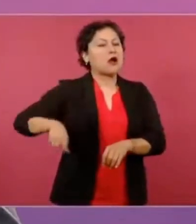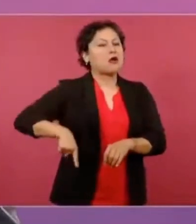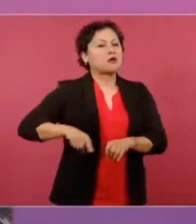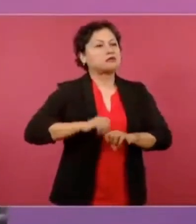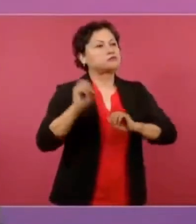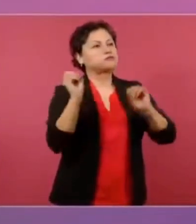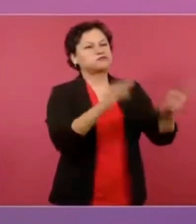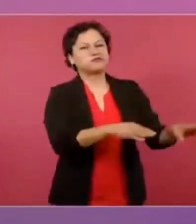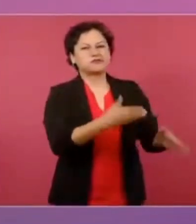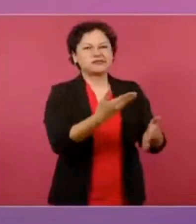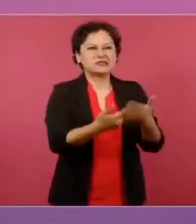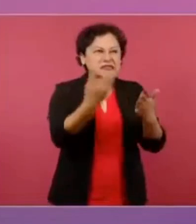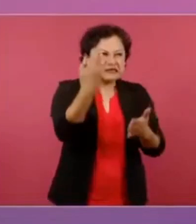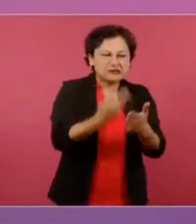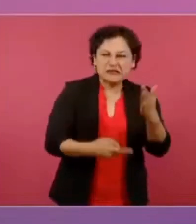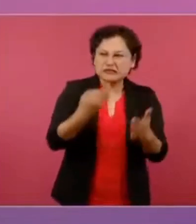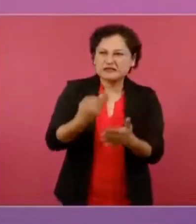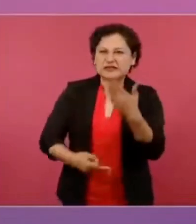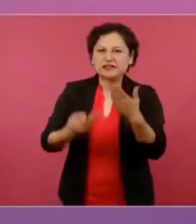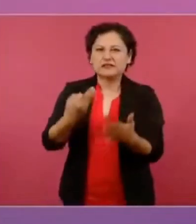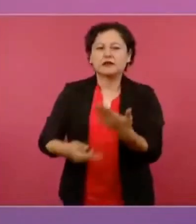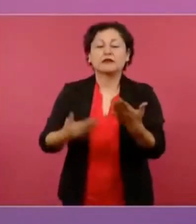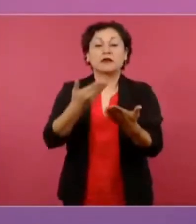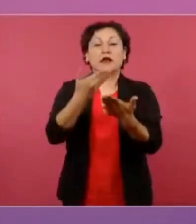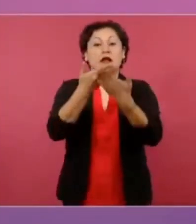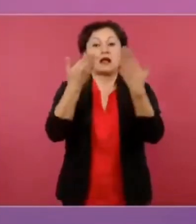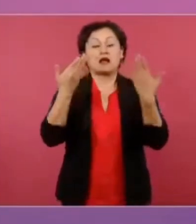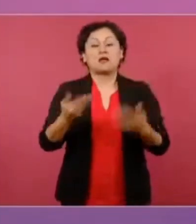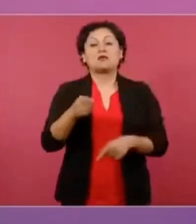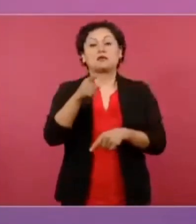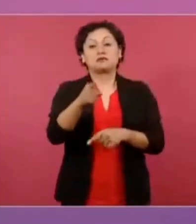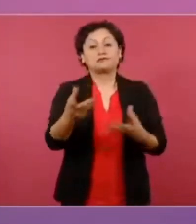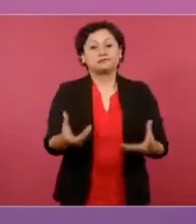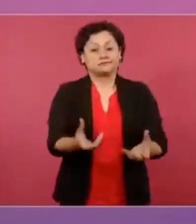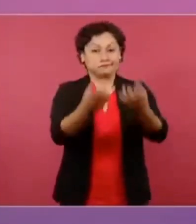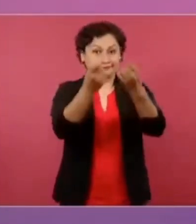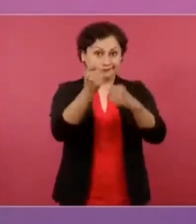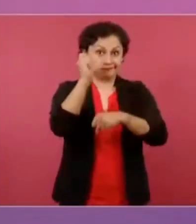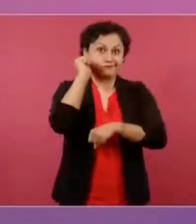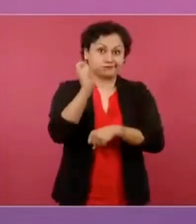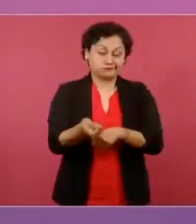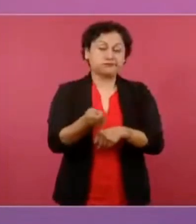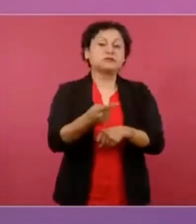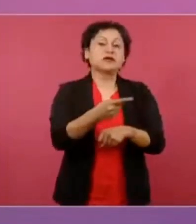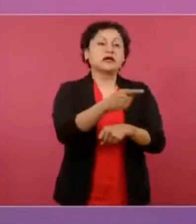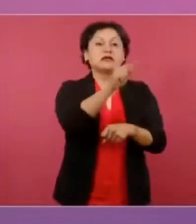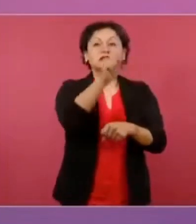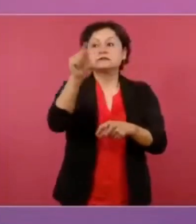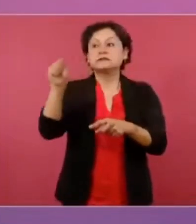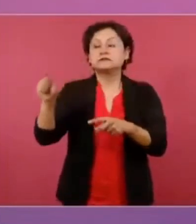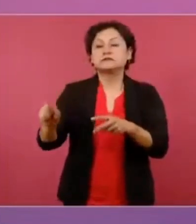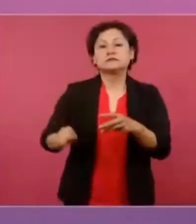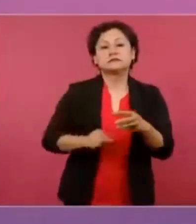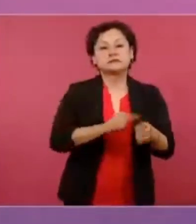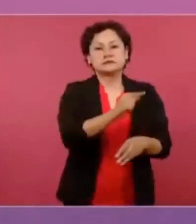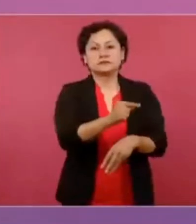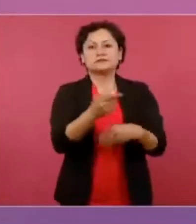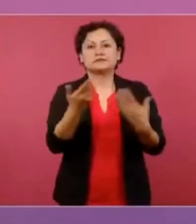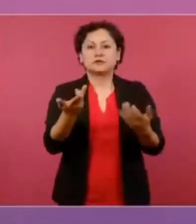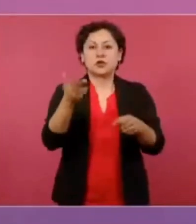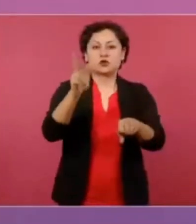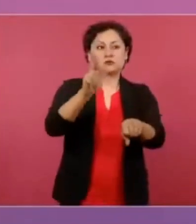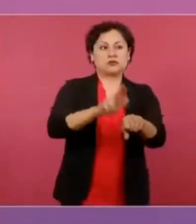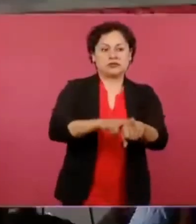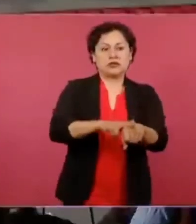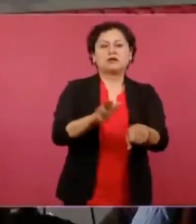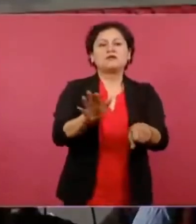suficiente, lo que al final de cuentas para la gente significa lo mismo, porque es un hospital que no está haciendo operaciones, que no da consultas, que no